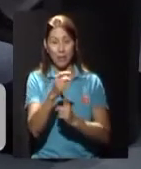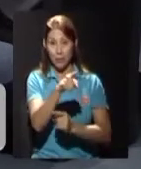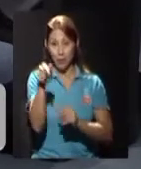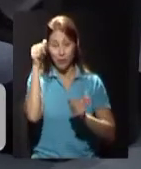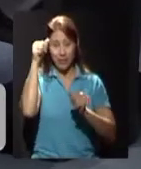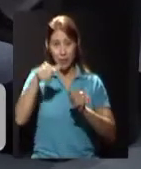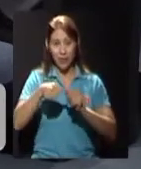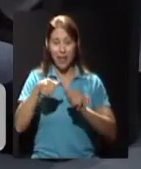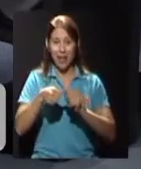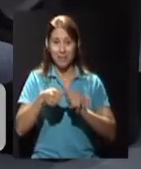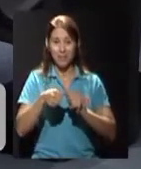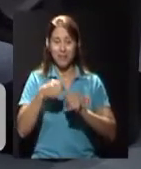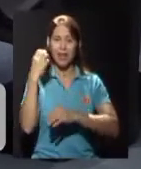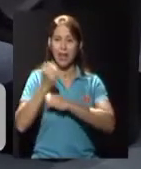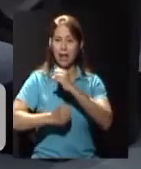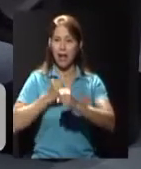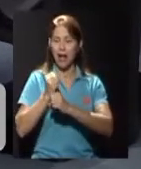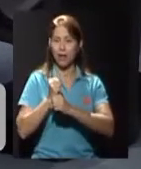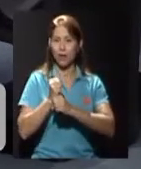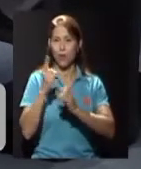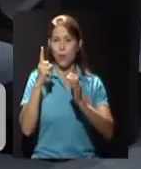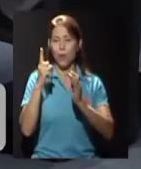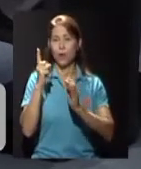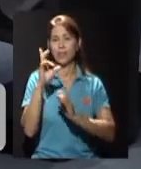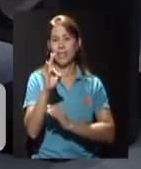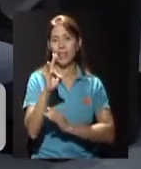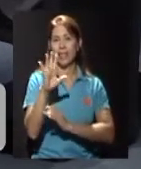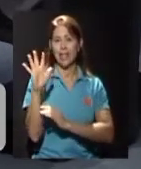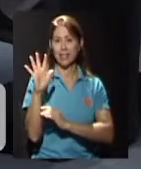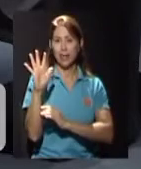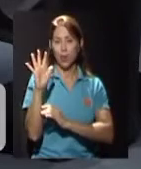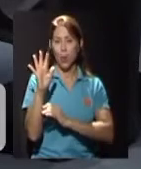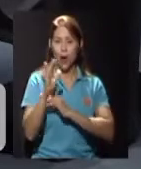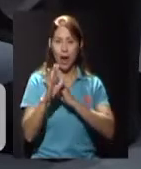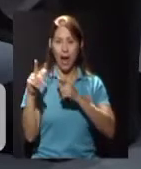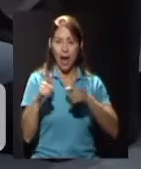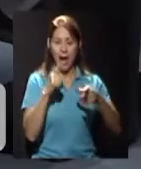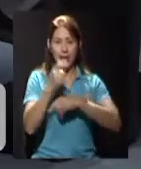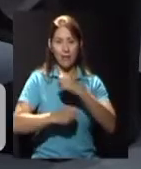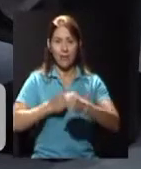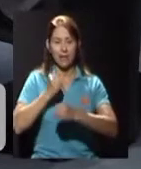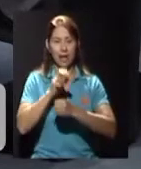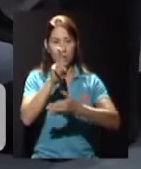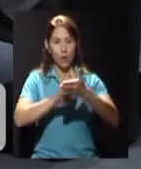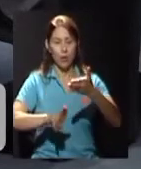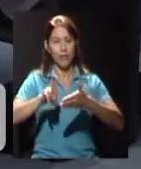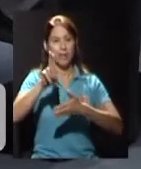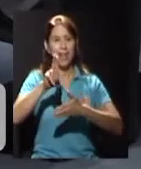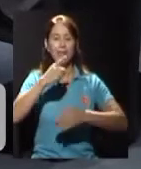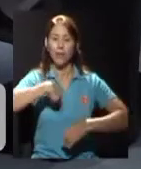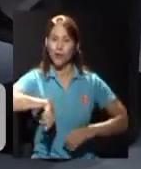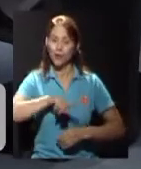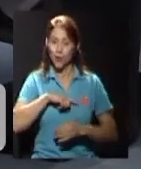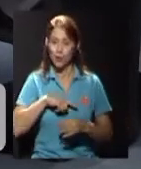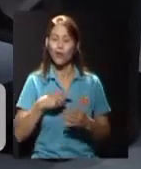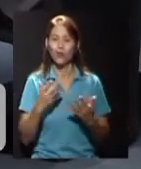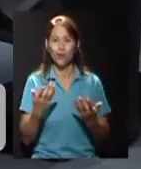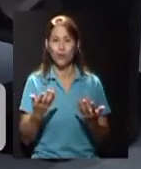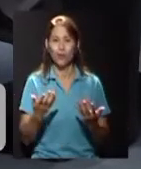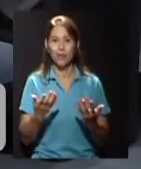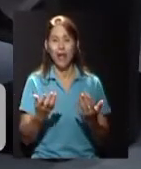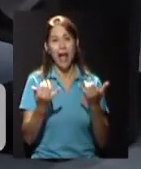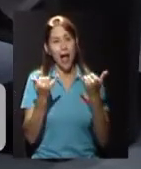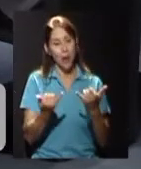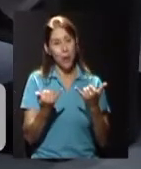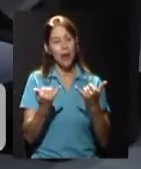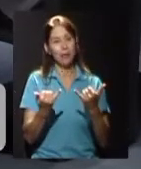en el 75 aniversario de la universidad nosotros llegamos al